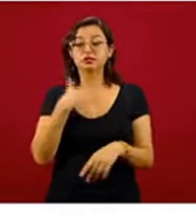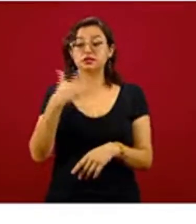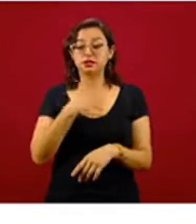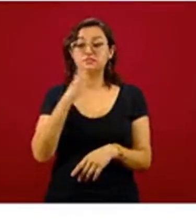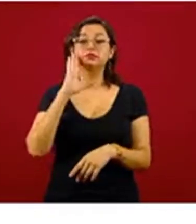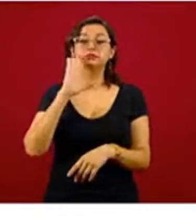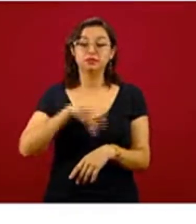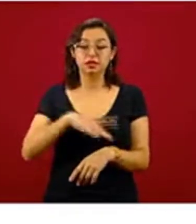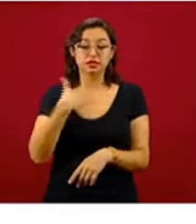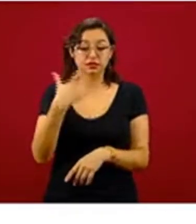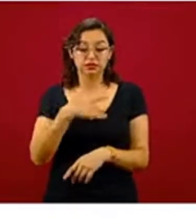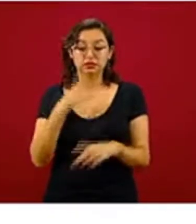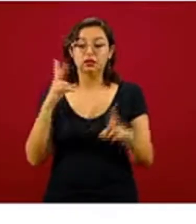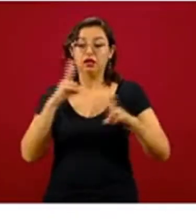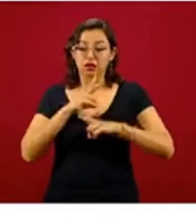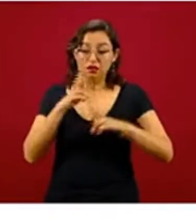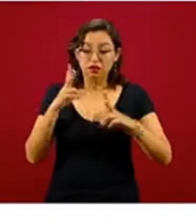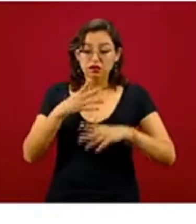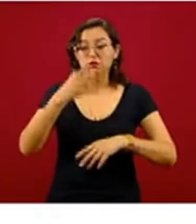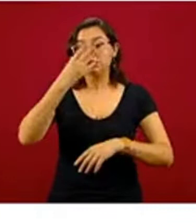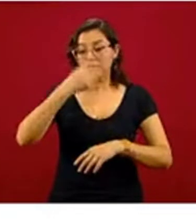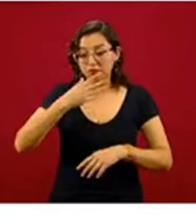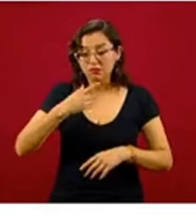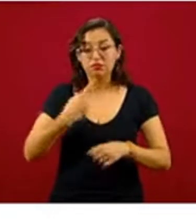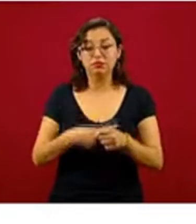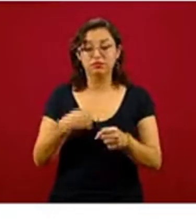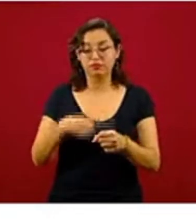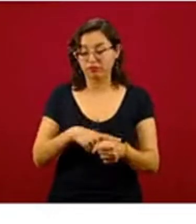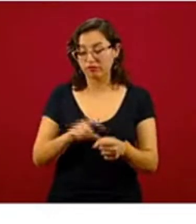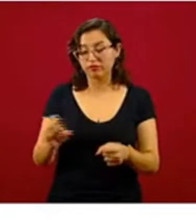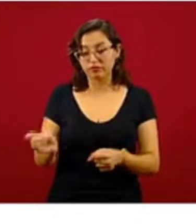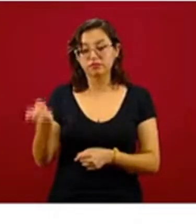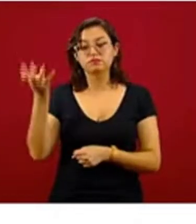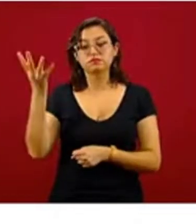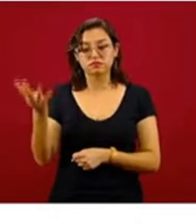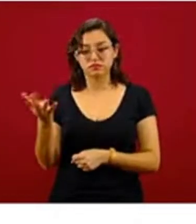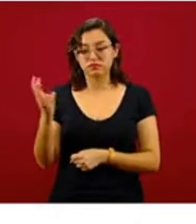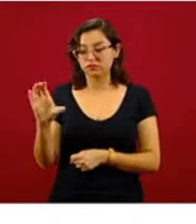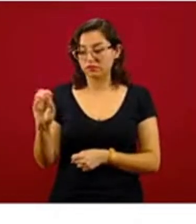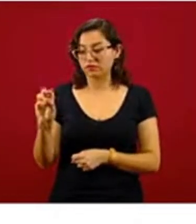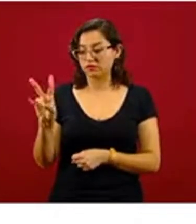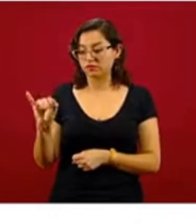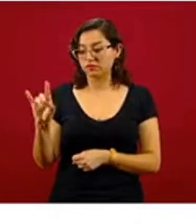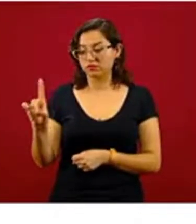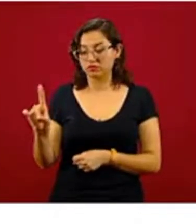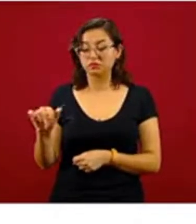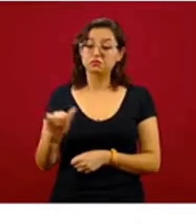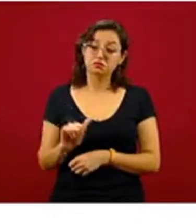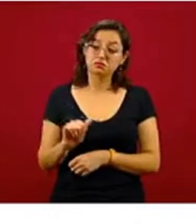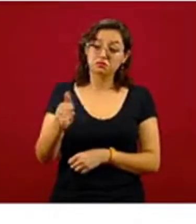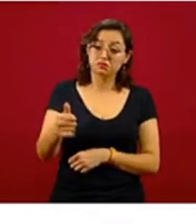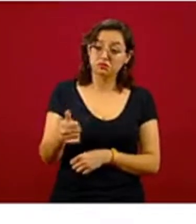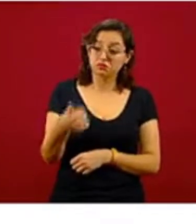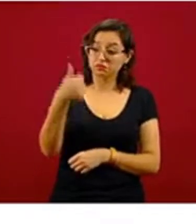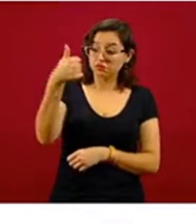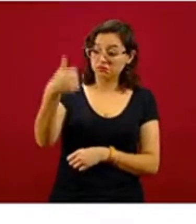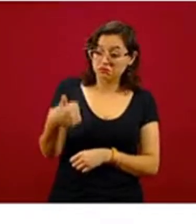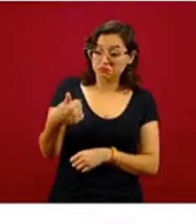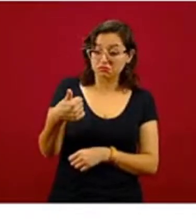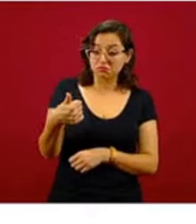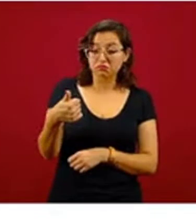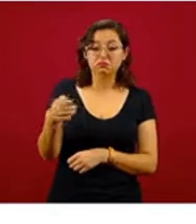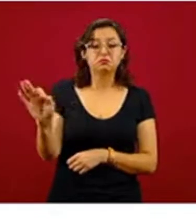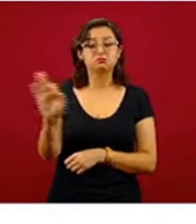síntomas respiratorios, 4 son COVID. Las otras 6 pueden ser otros virus respiratorios,